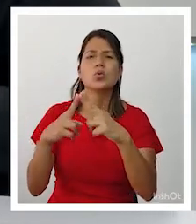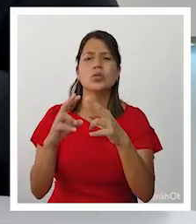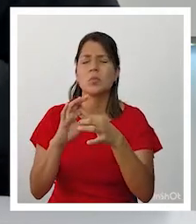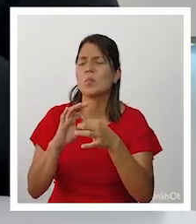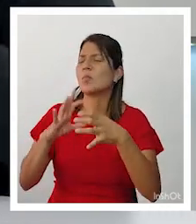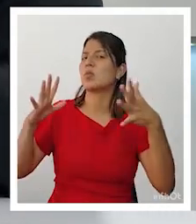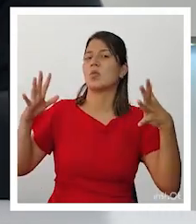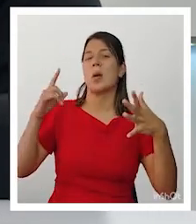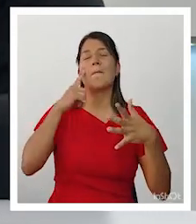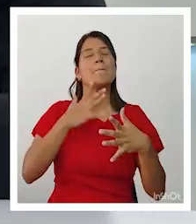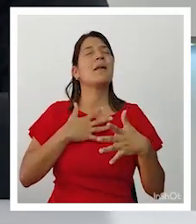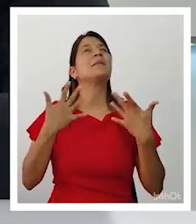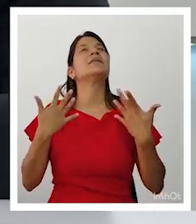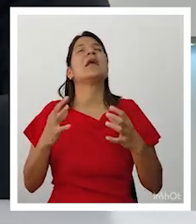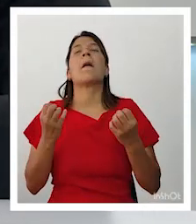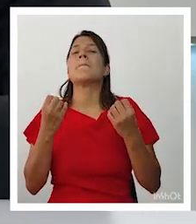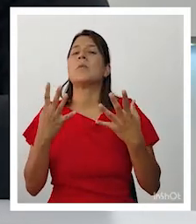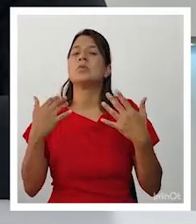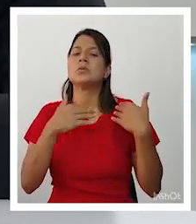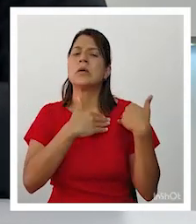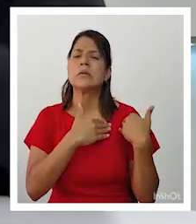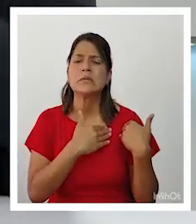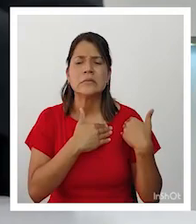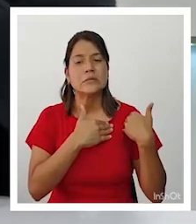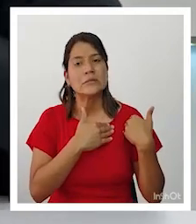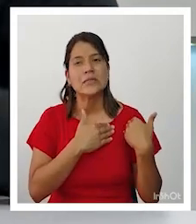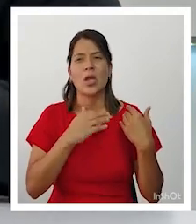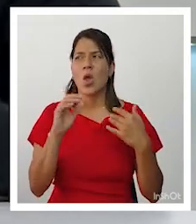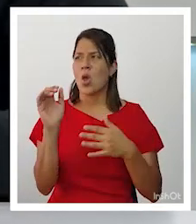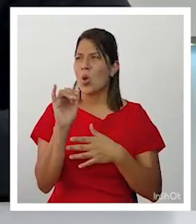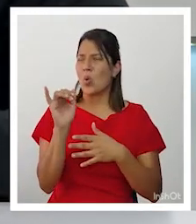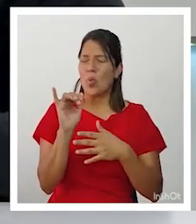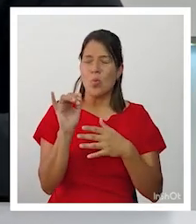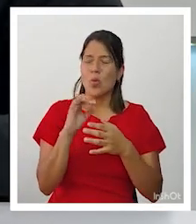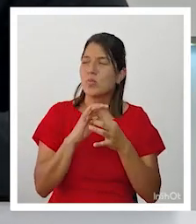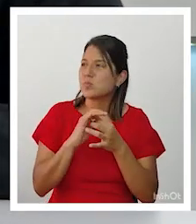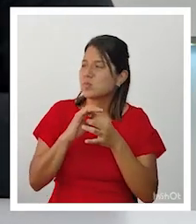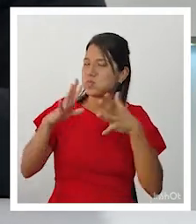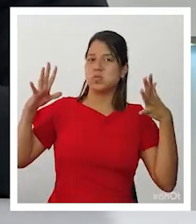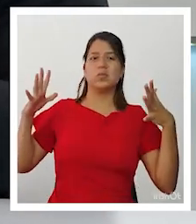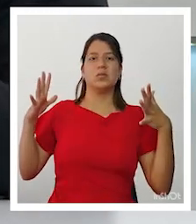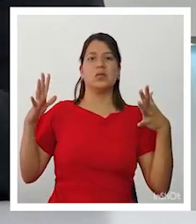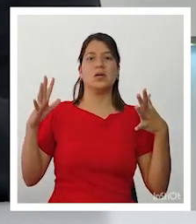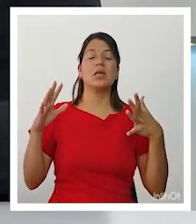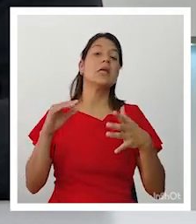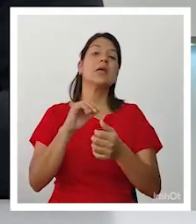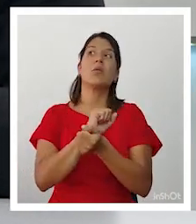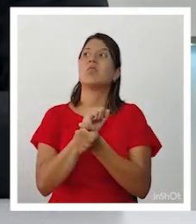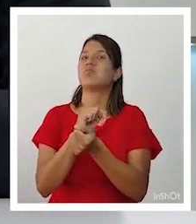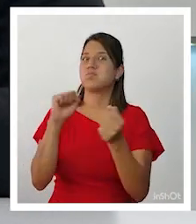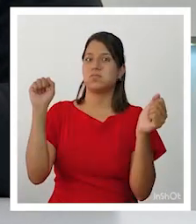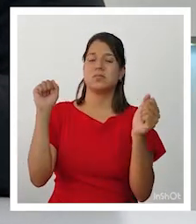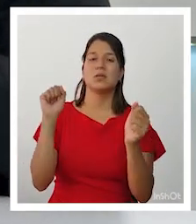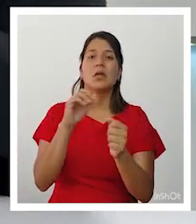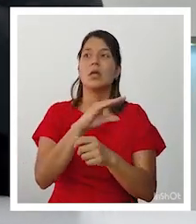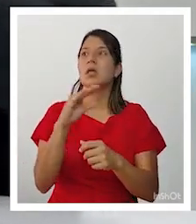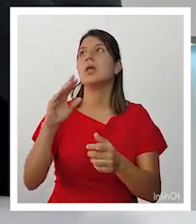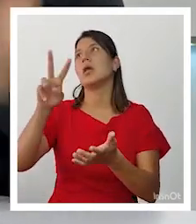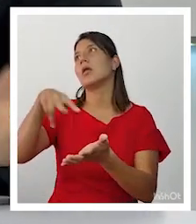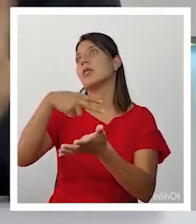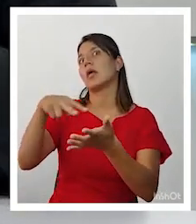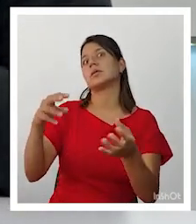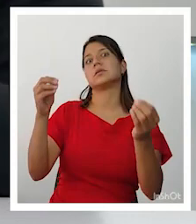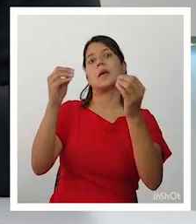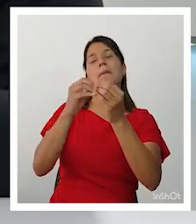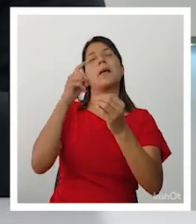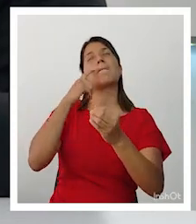mí era mucho, y era como un liberarse, y la danza ni para qué, es algo